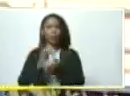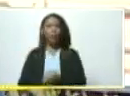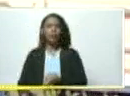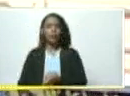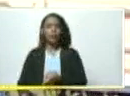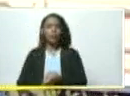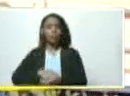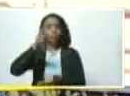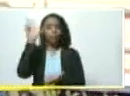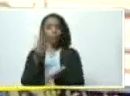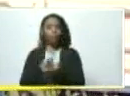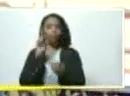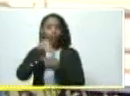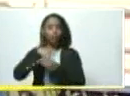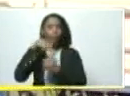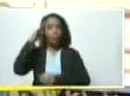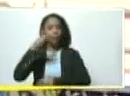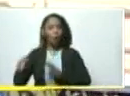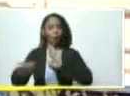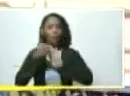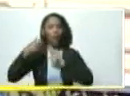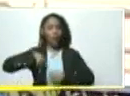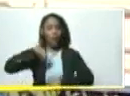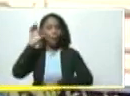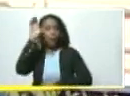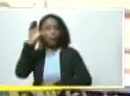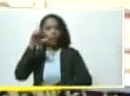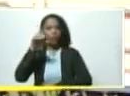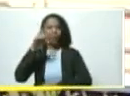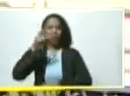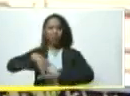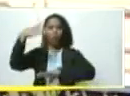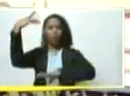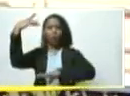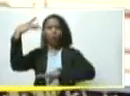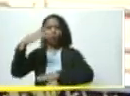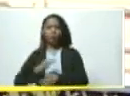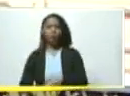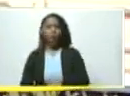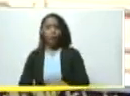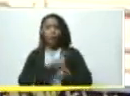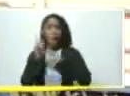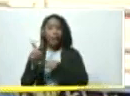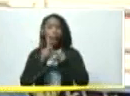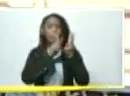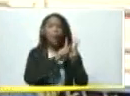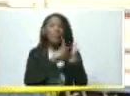aprobar una intervención militar contra nuestra patria sagrada. Ese era el plan,